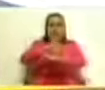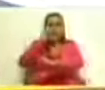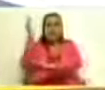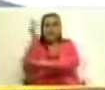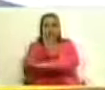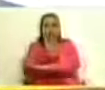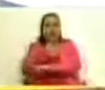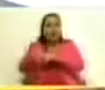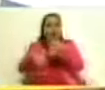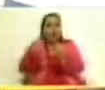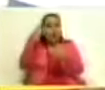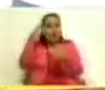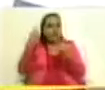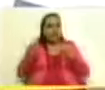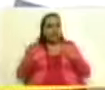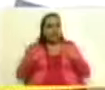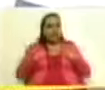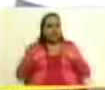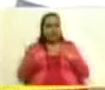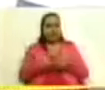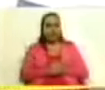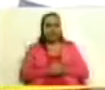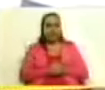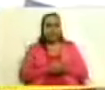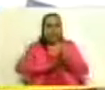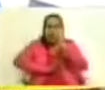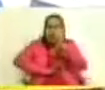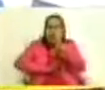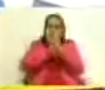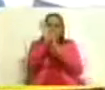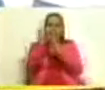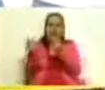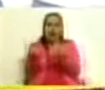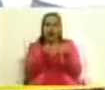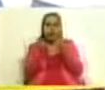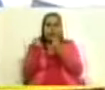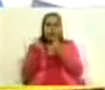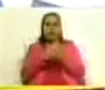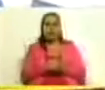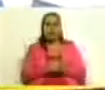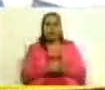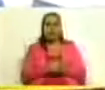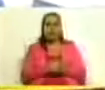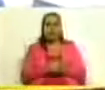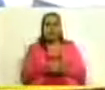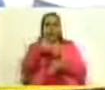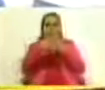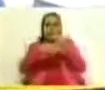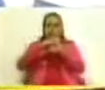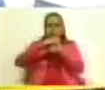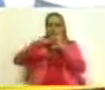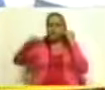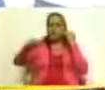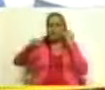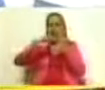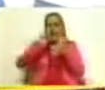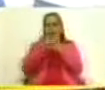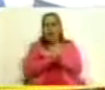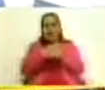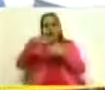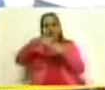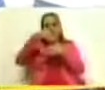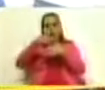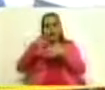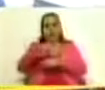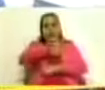en el día a día vivimos cómo ha habido un crecimiento de la economía, cómo ha habido una estabilización en la tasa de cambio, cómo